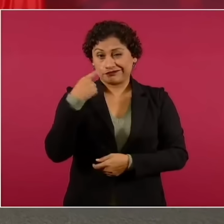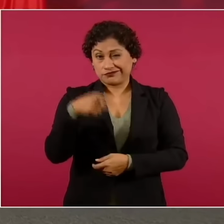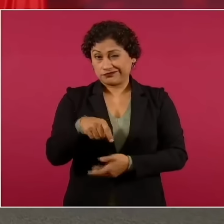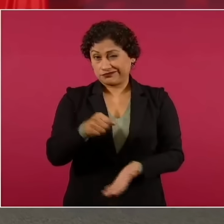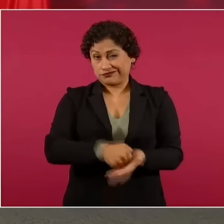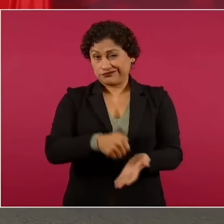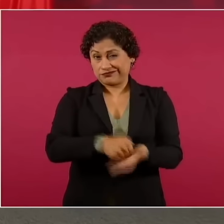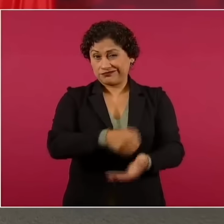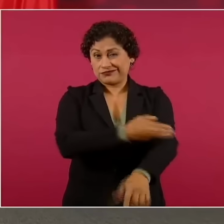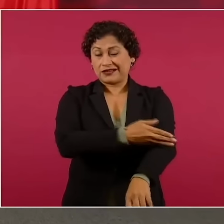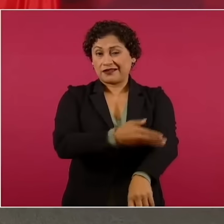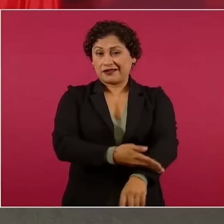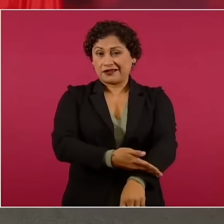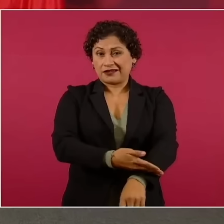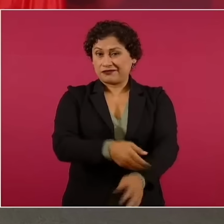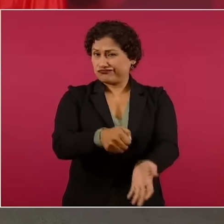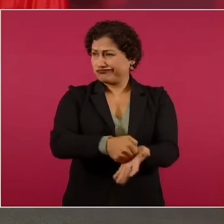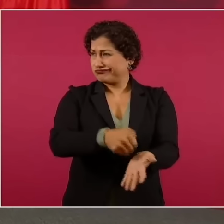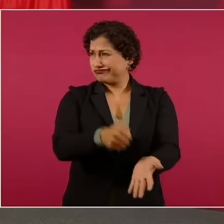toco madera.